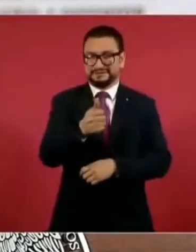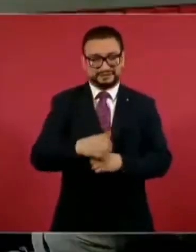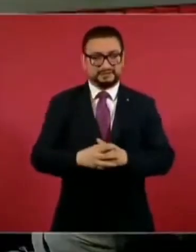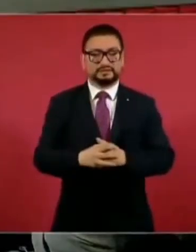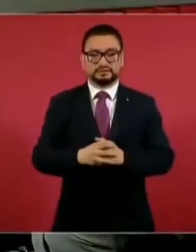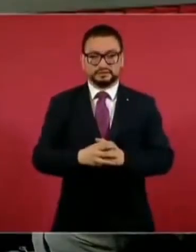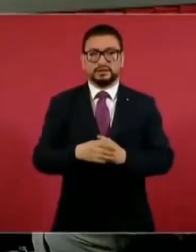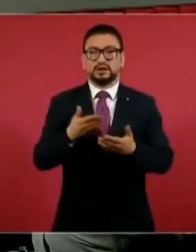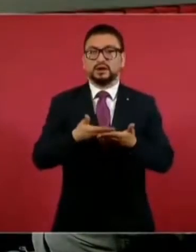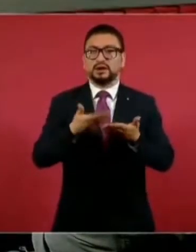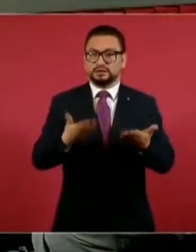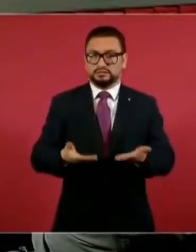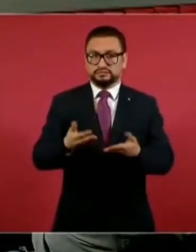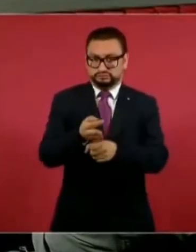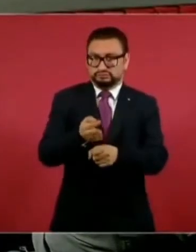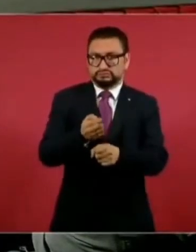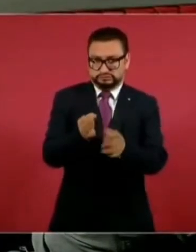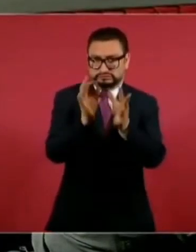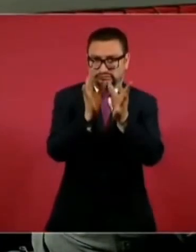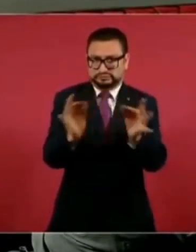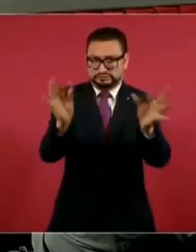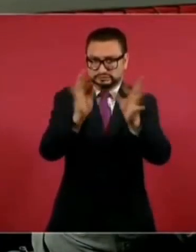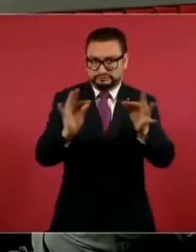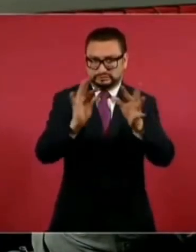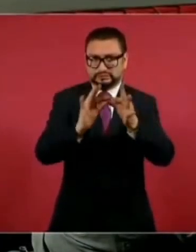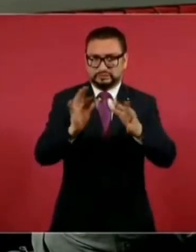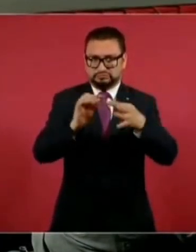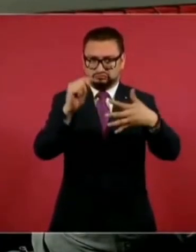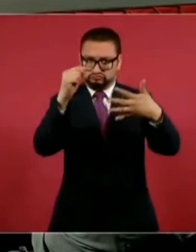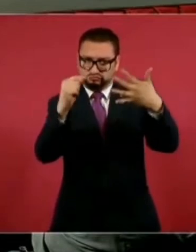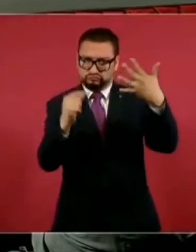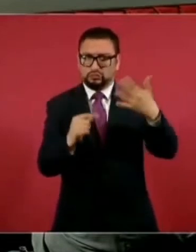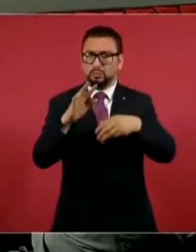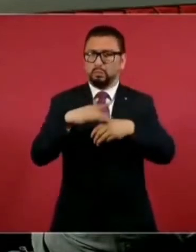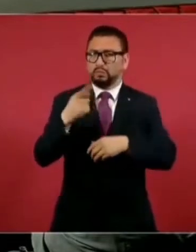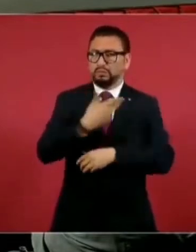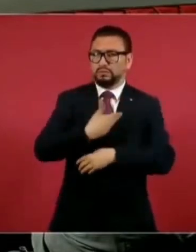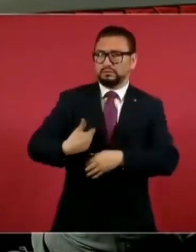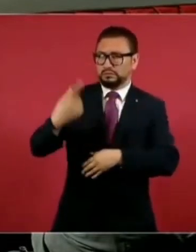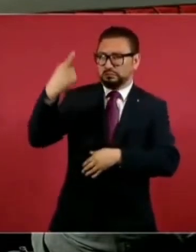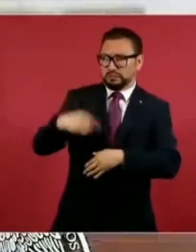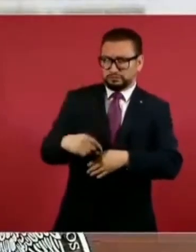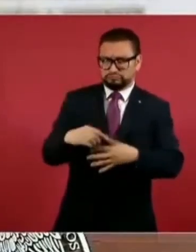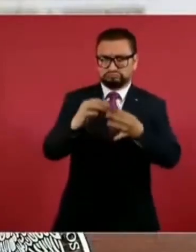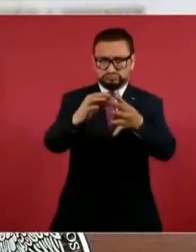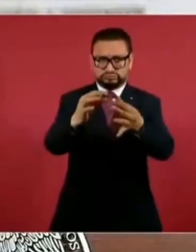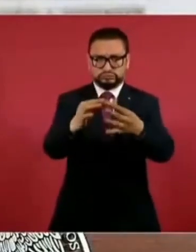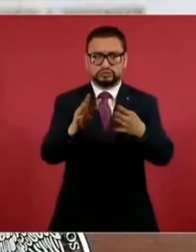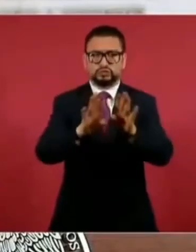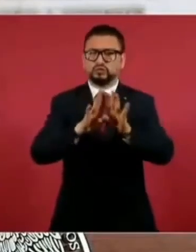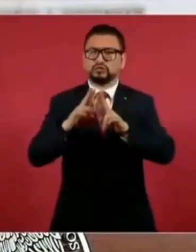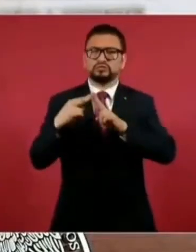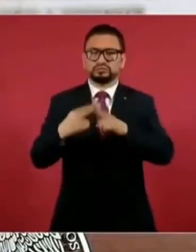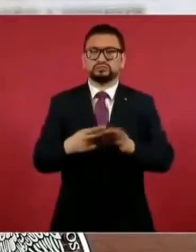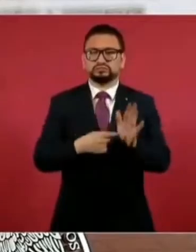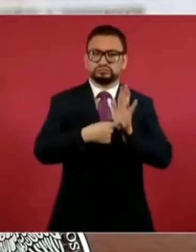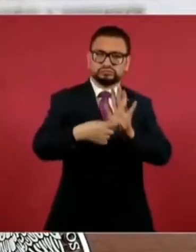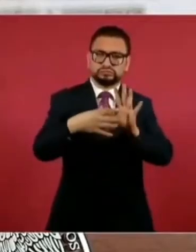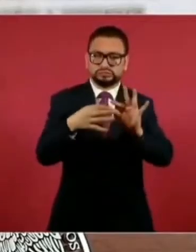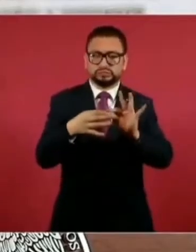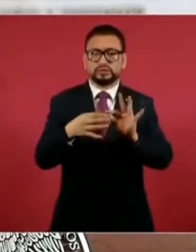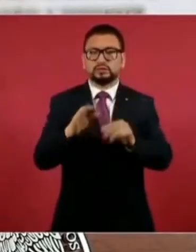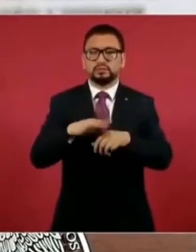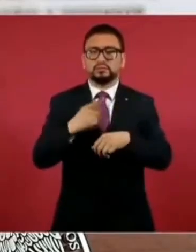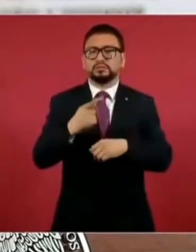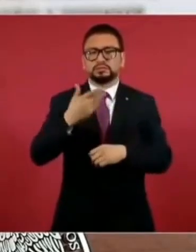Describiremos hoy puntualmente, por instrucciones del presidente, el mayor crecimiento que se haya tenido en